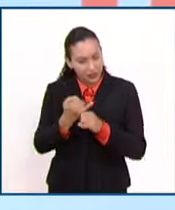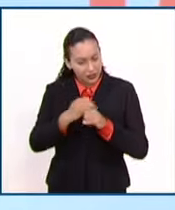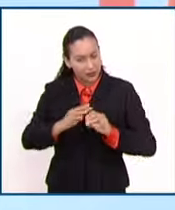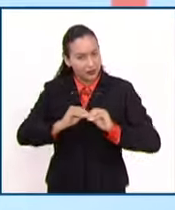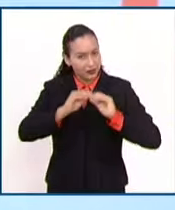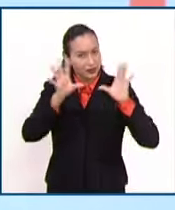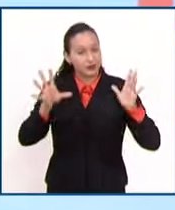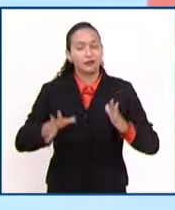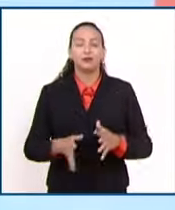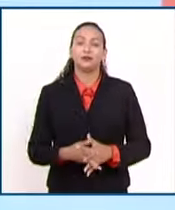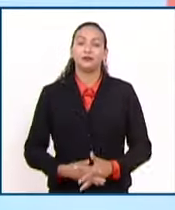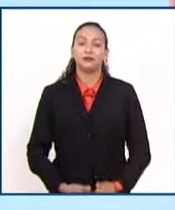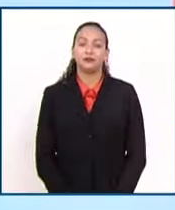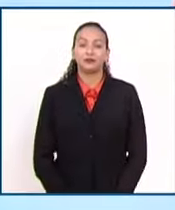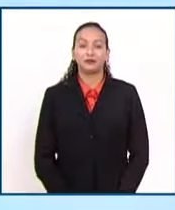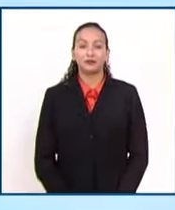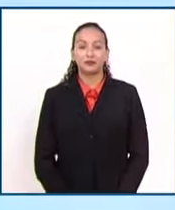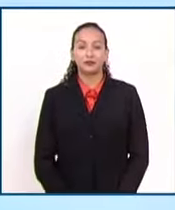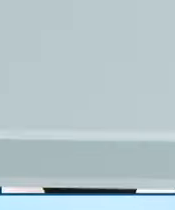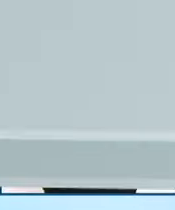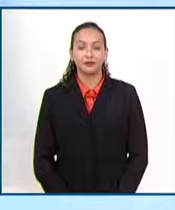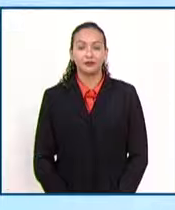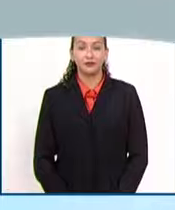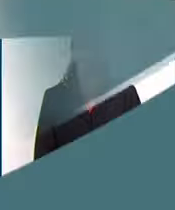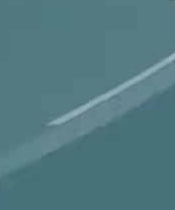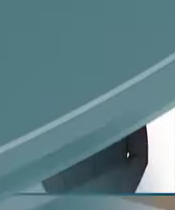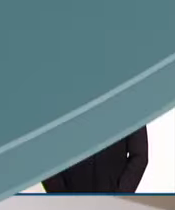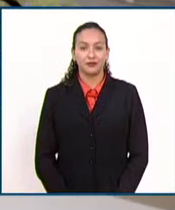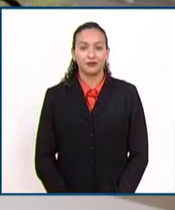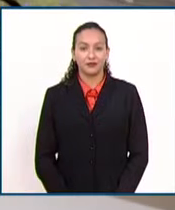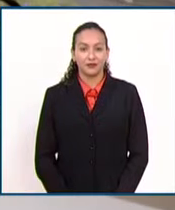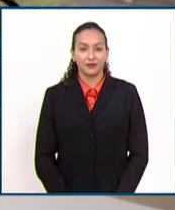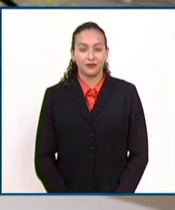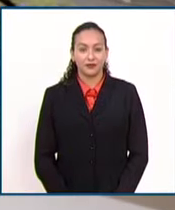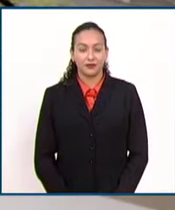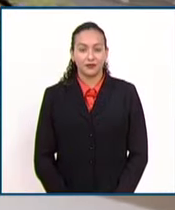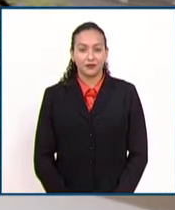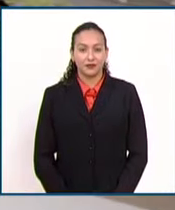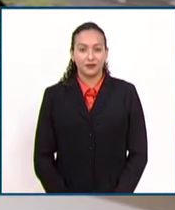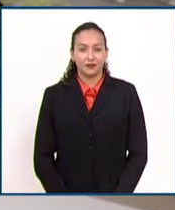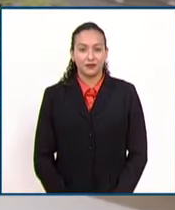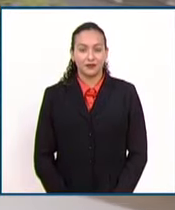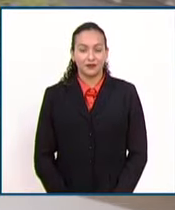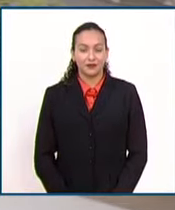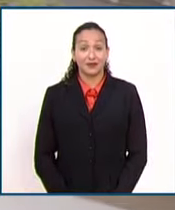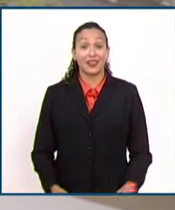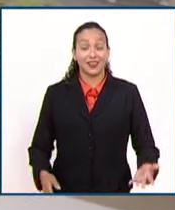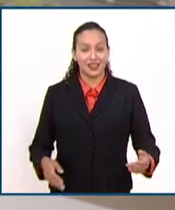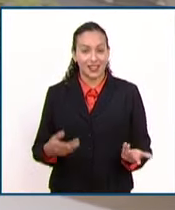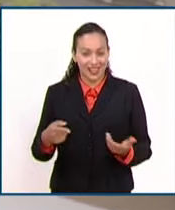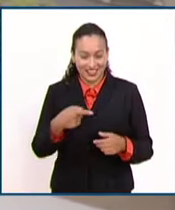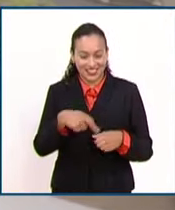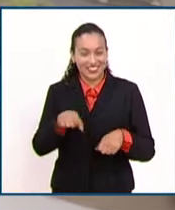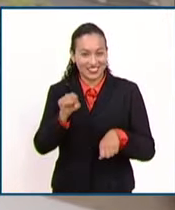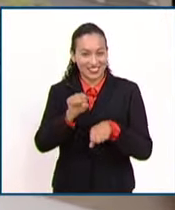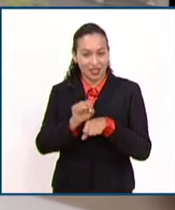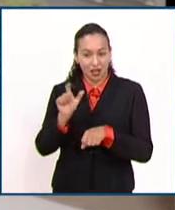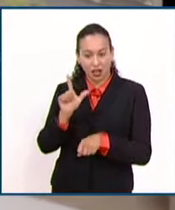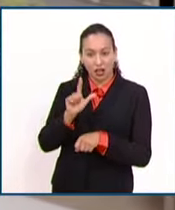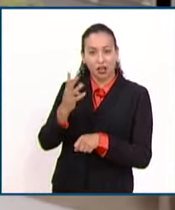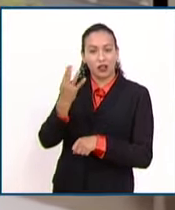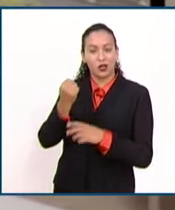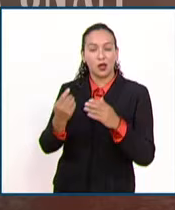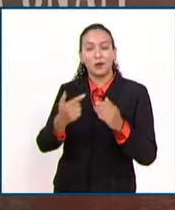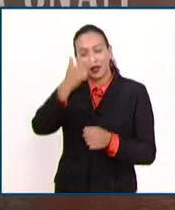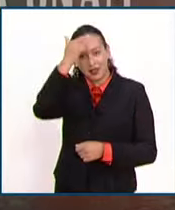Federación, Lorena Sánchez Cabrera. Y en los estrenos de la semana, este lunes a las 9 de